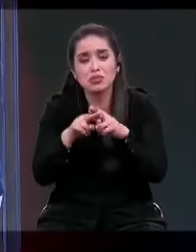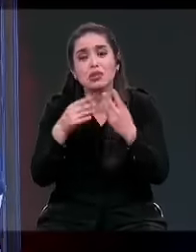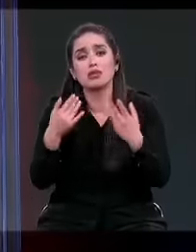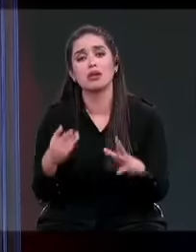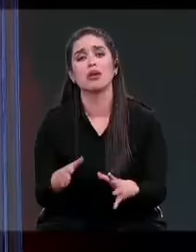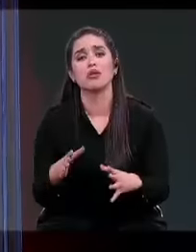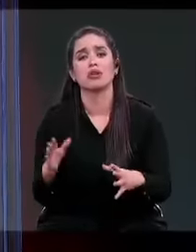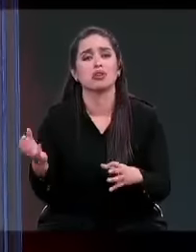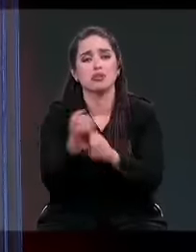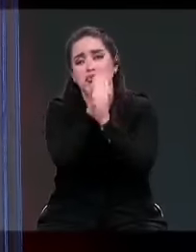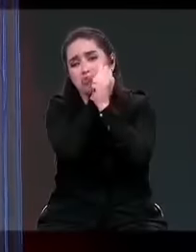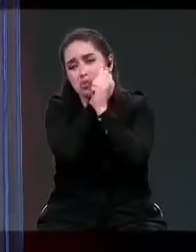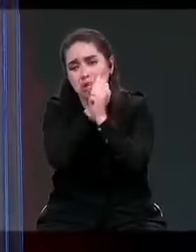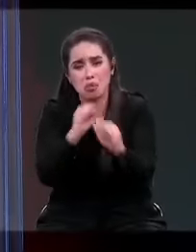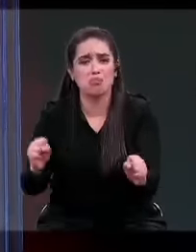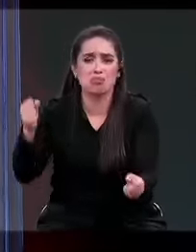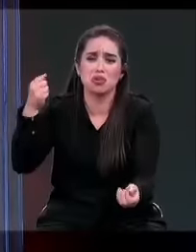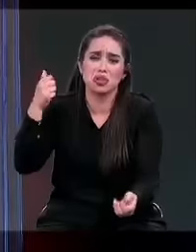no voy a poder